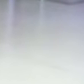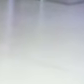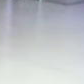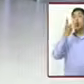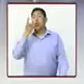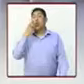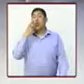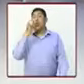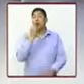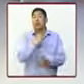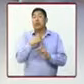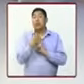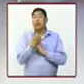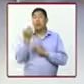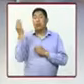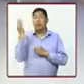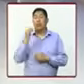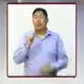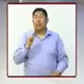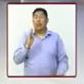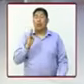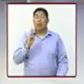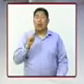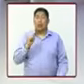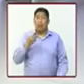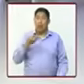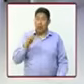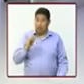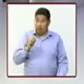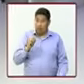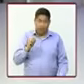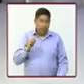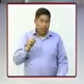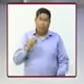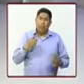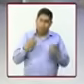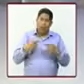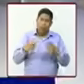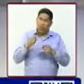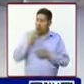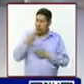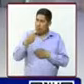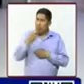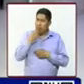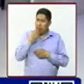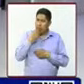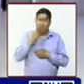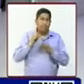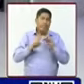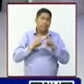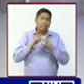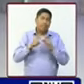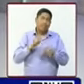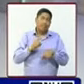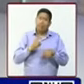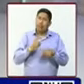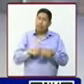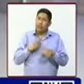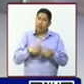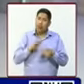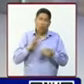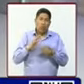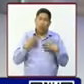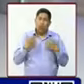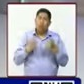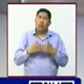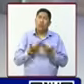Conocer cuál es la situación al momento de Abraham. Nos encontramos con Giovanna, que es la periodista a cargo de este caso, quien le viene haciendo seguimiento minuto a minuto a su salud. Te